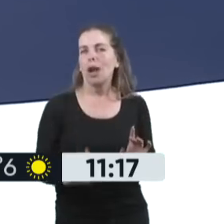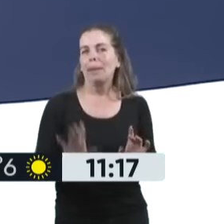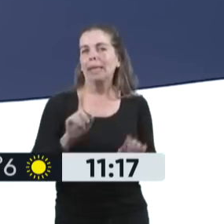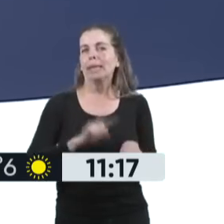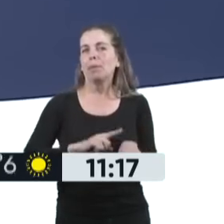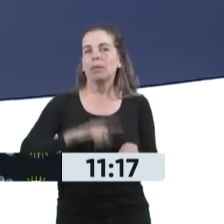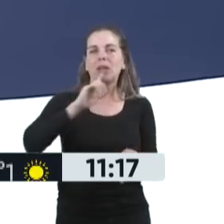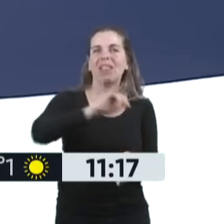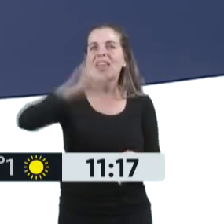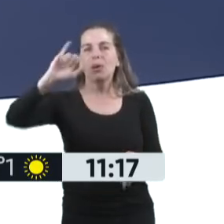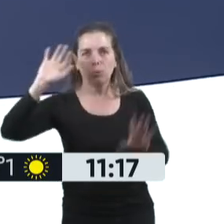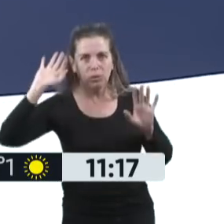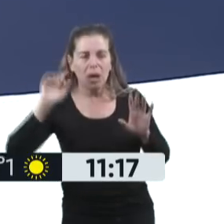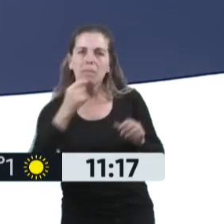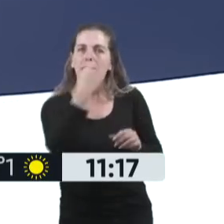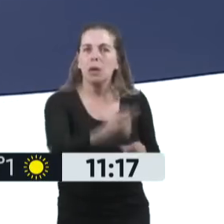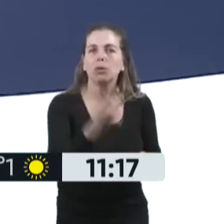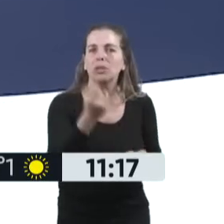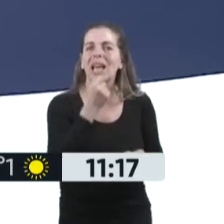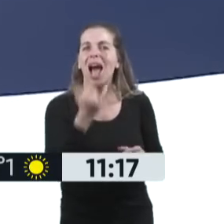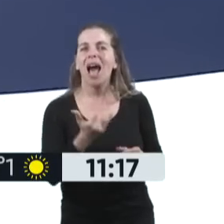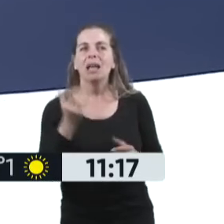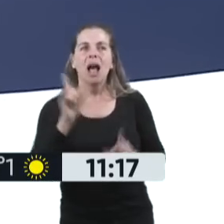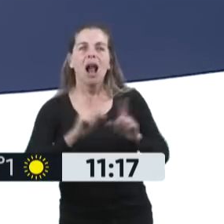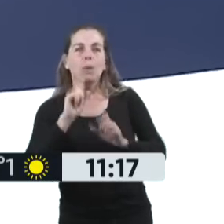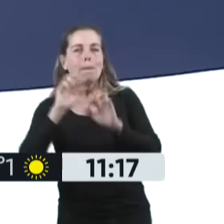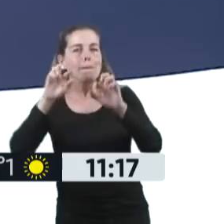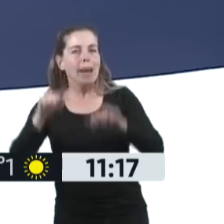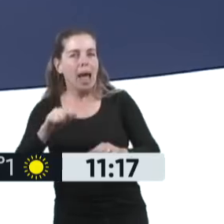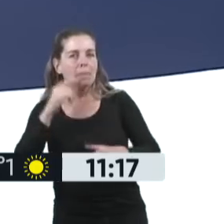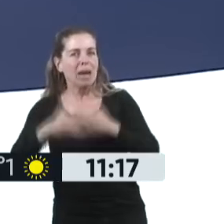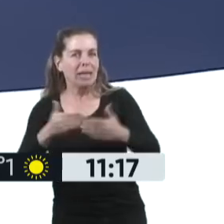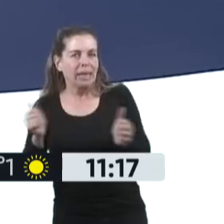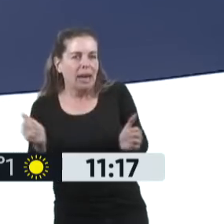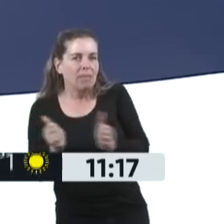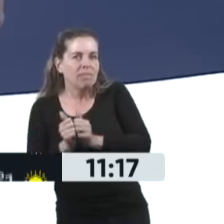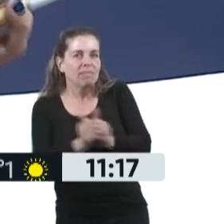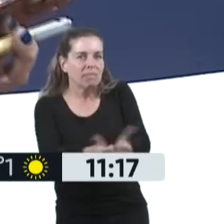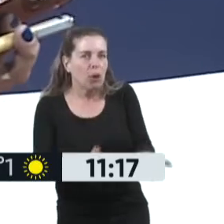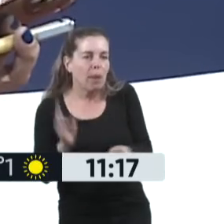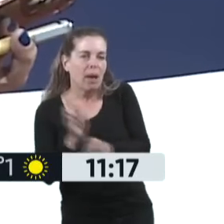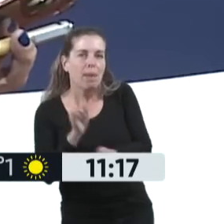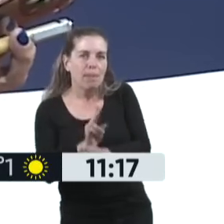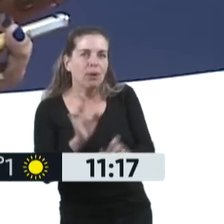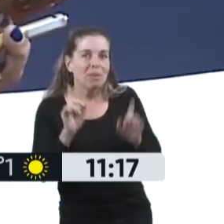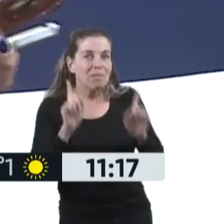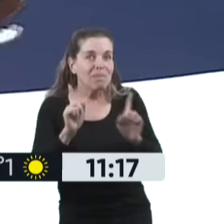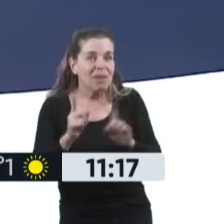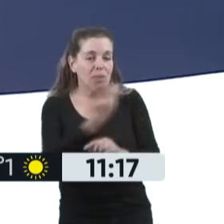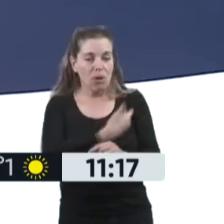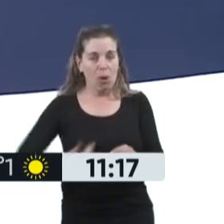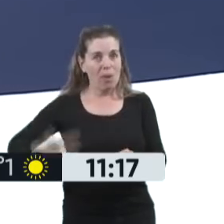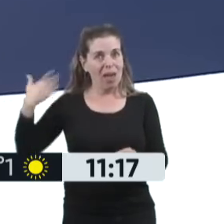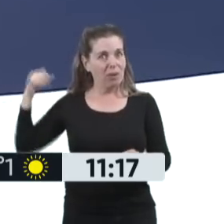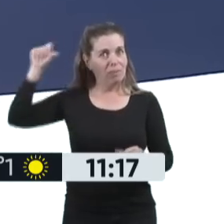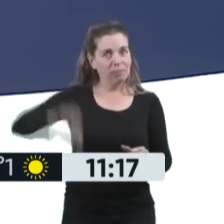denuncia, sino alguna política para acompañar a estas víctimas. Justamente lo que no hizo el gobierno anterior,